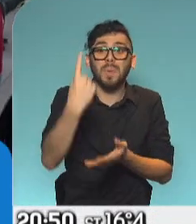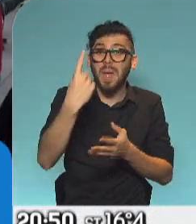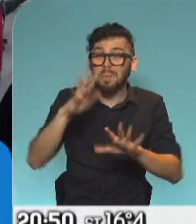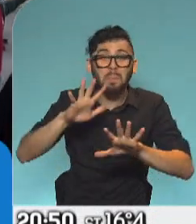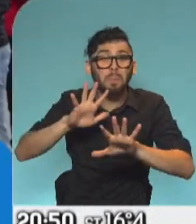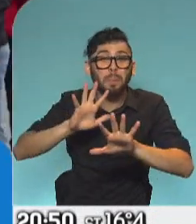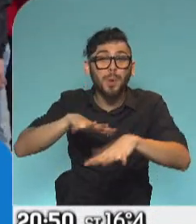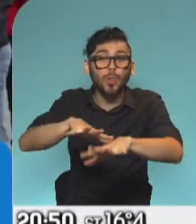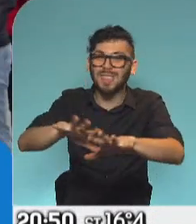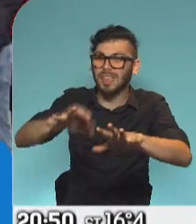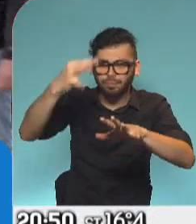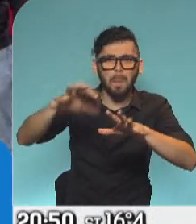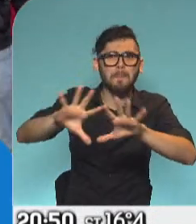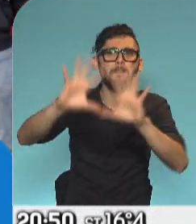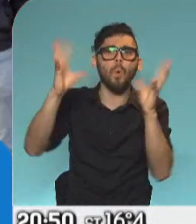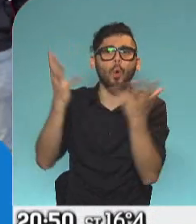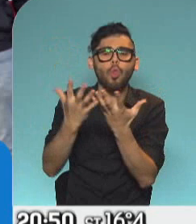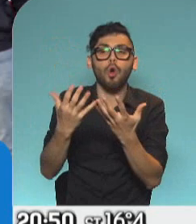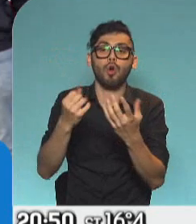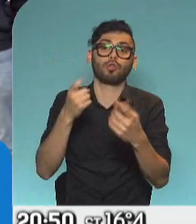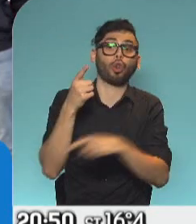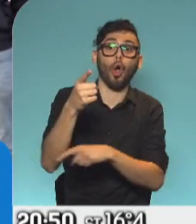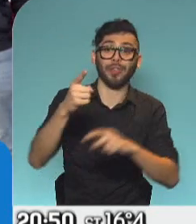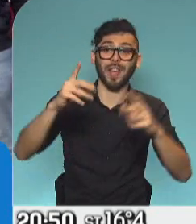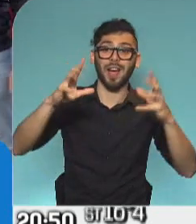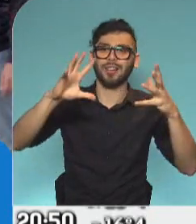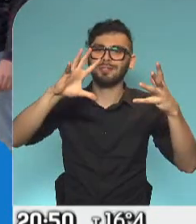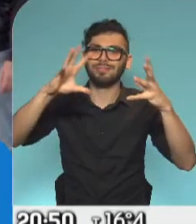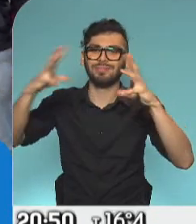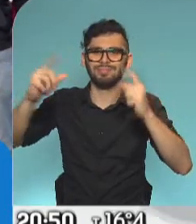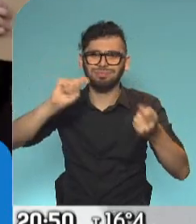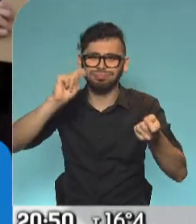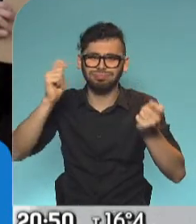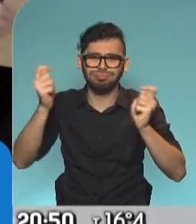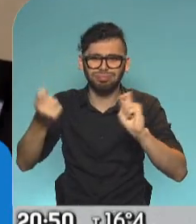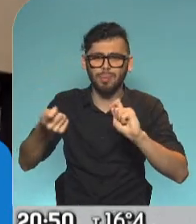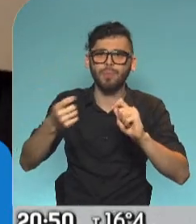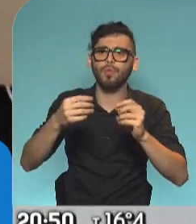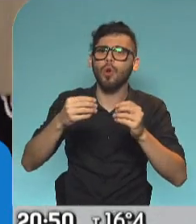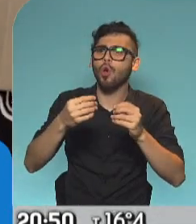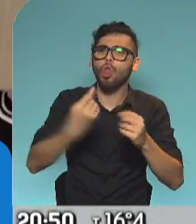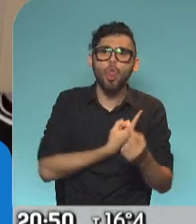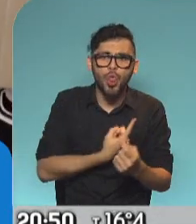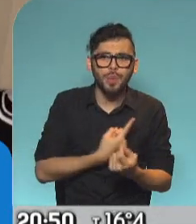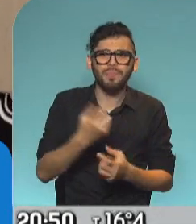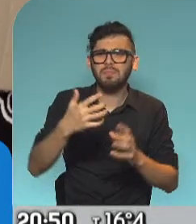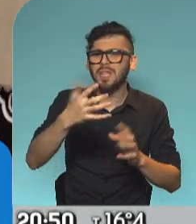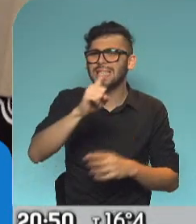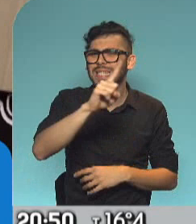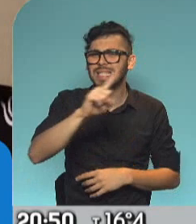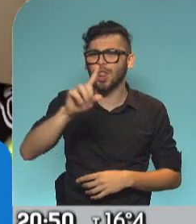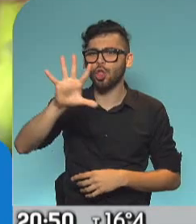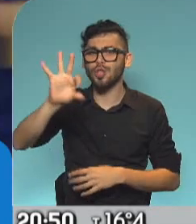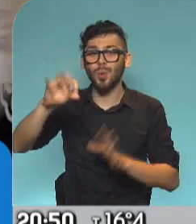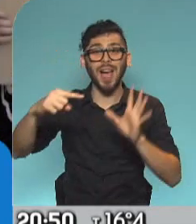global que se da por el tema del cambio climático y que tuvo lugar en más de 150 ciudades del mundo. Principalmente esto tiene